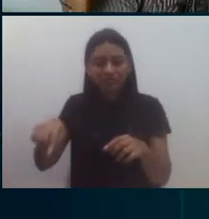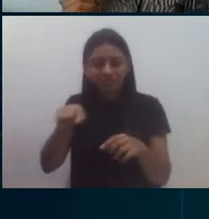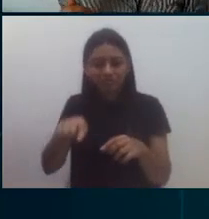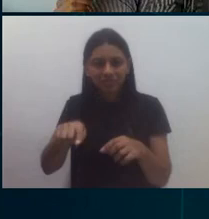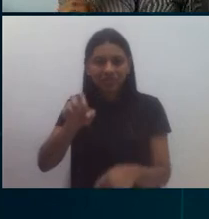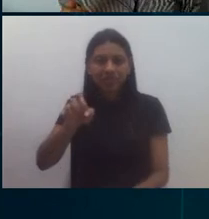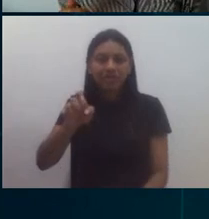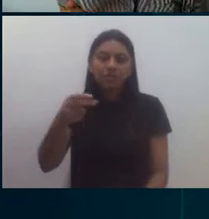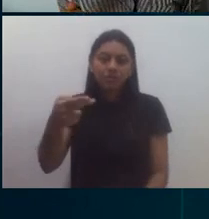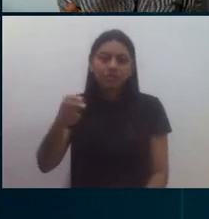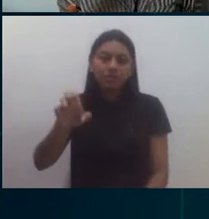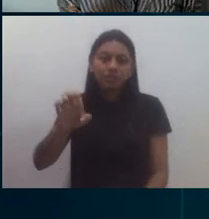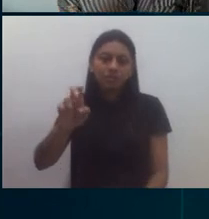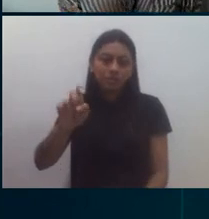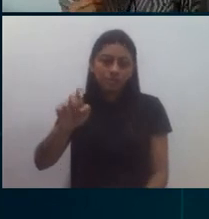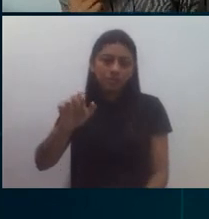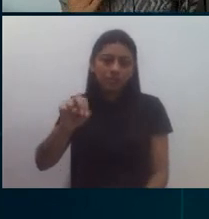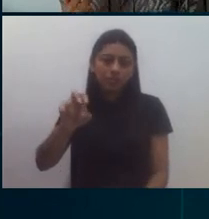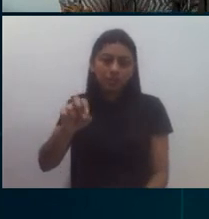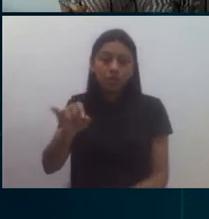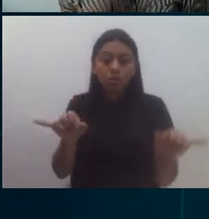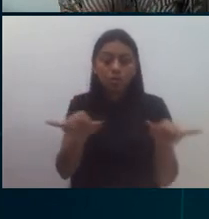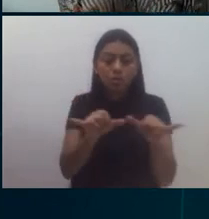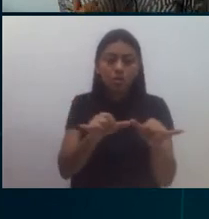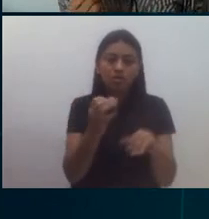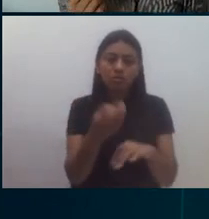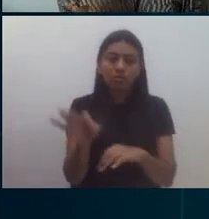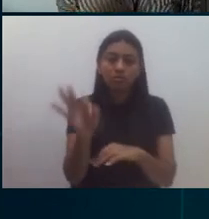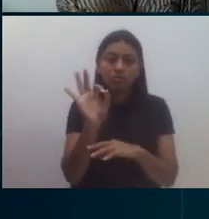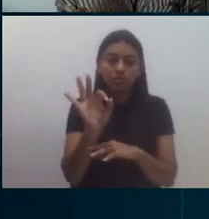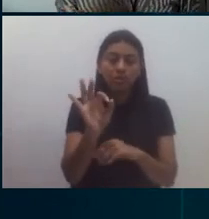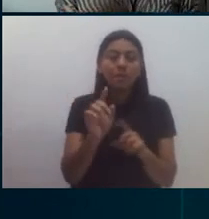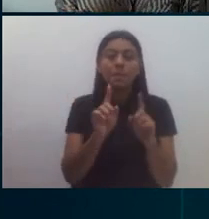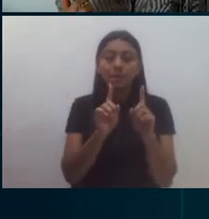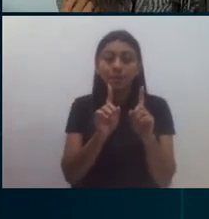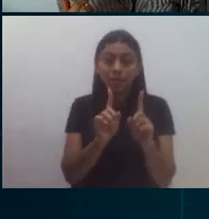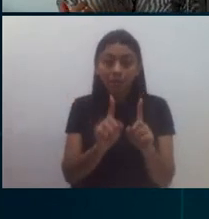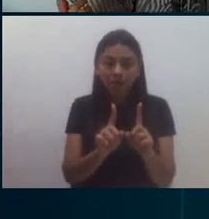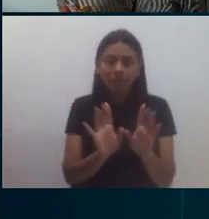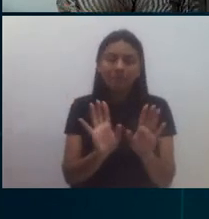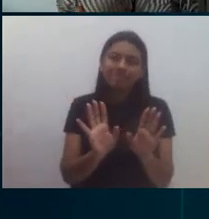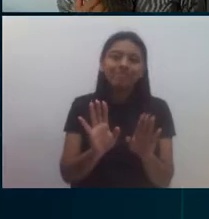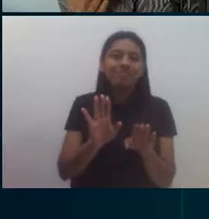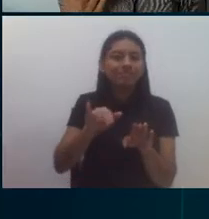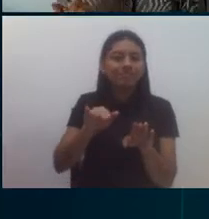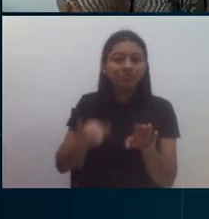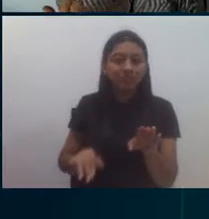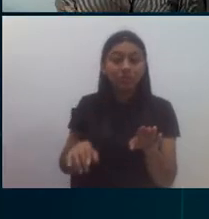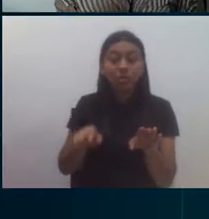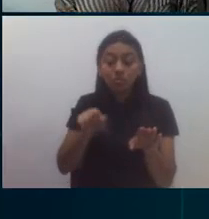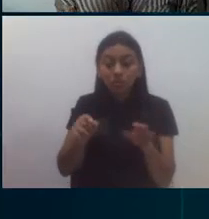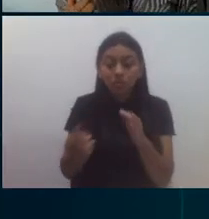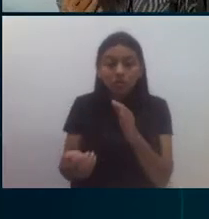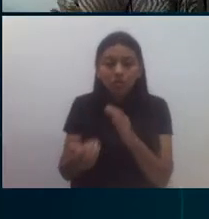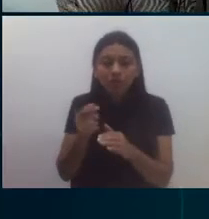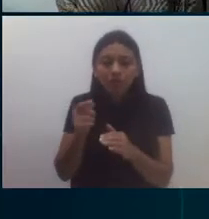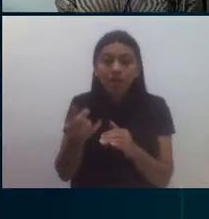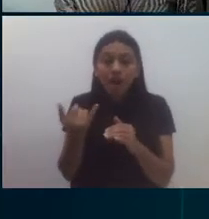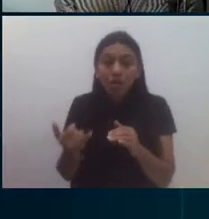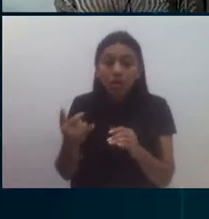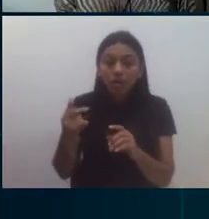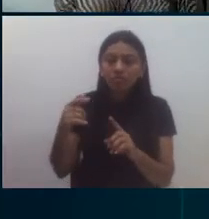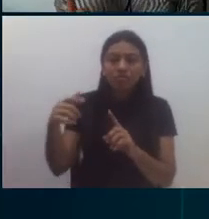la misma calidad del biodiesel, pero con la desventaja de que este líquido no está disponible a